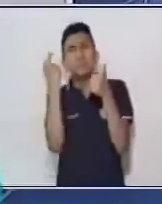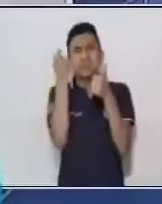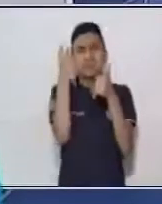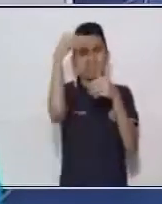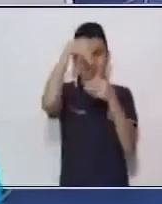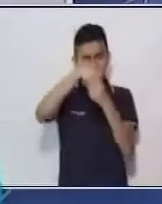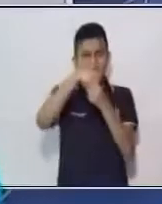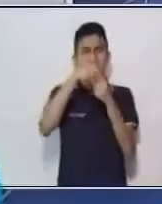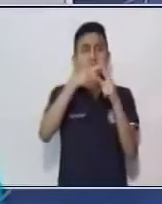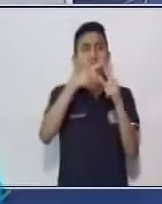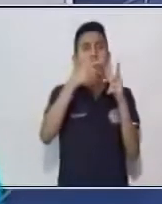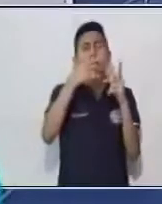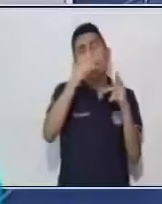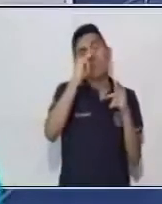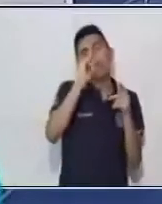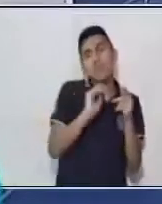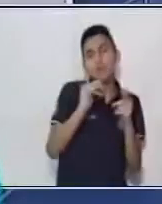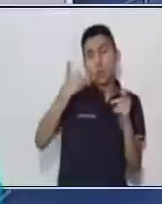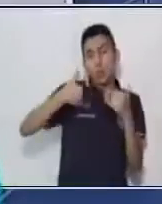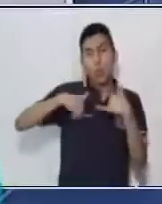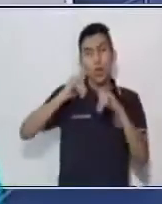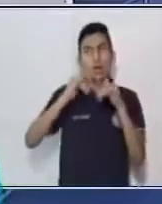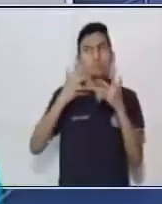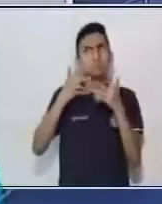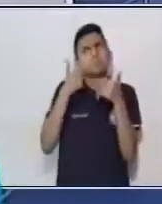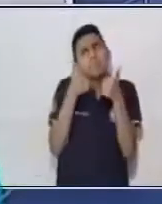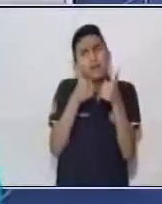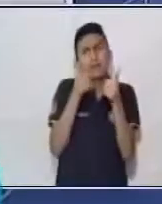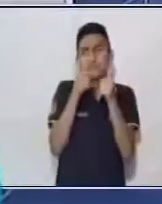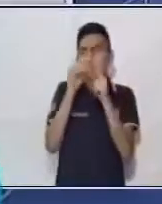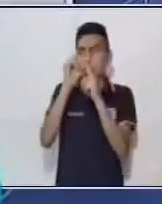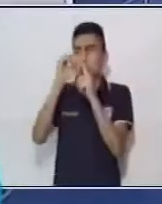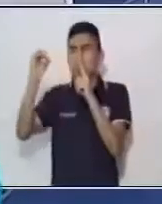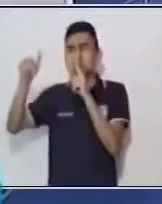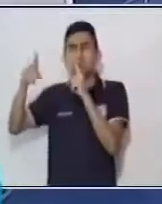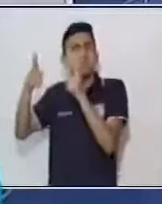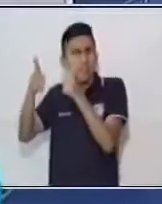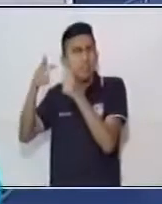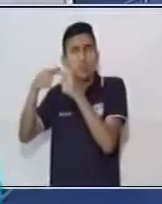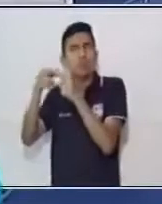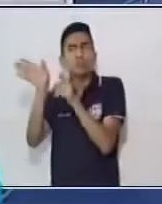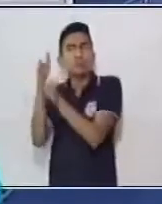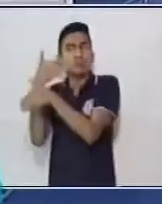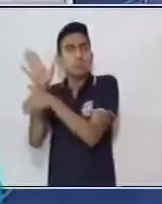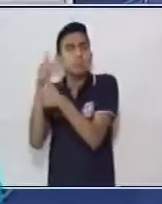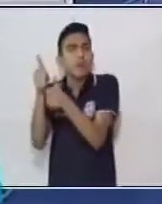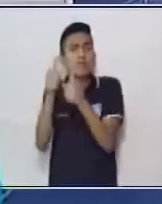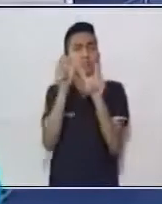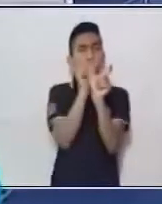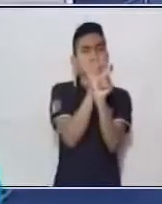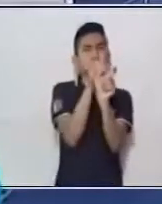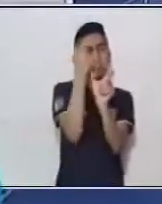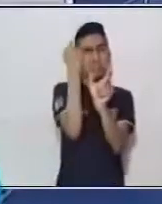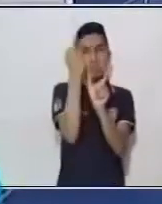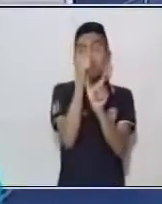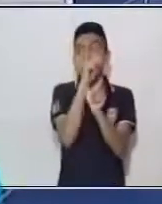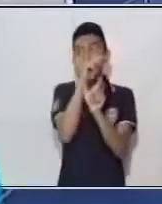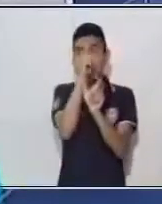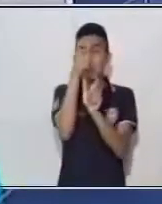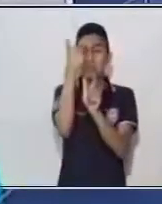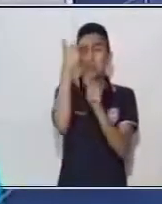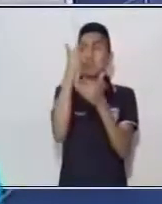eliminamos con la pelota. Ahora el circunstancial son todas aquellas palabras que nos van a ayudar